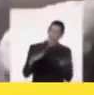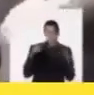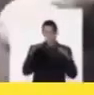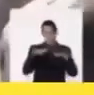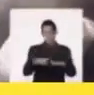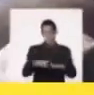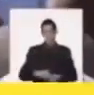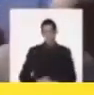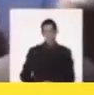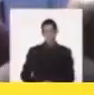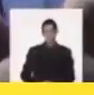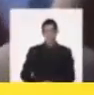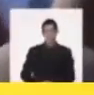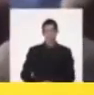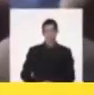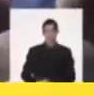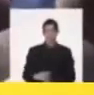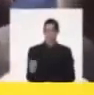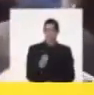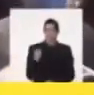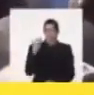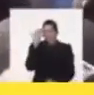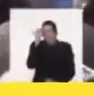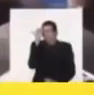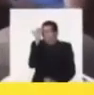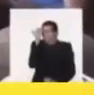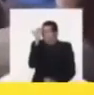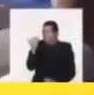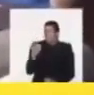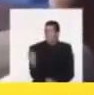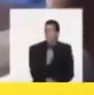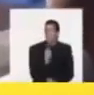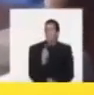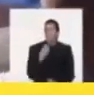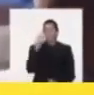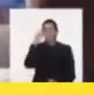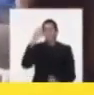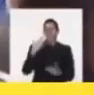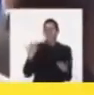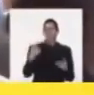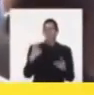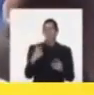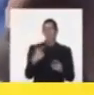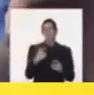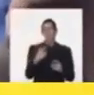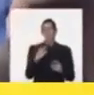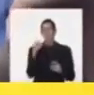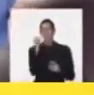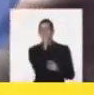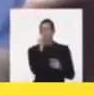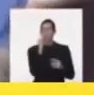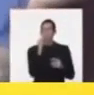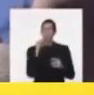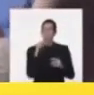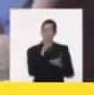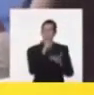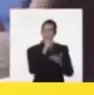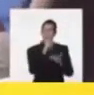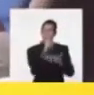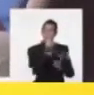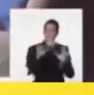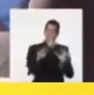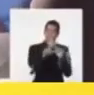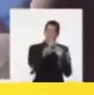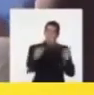el único camino es la calle? ¿No nos damos cuenta que la única opción que hay es que cuando usted